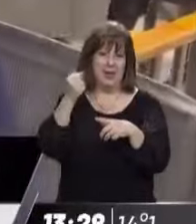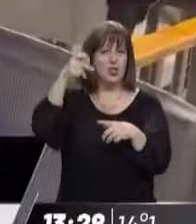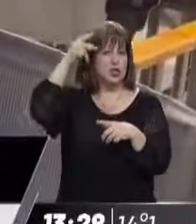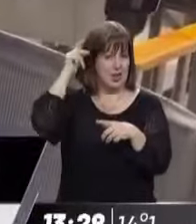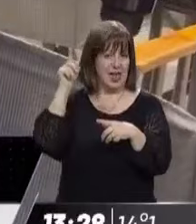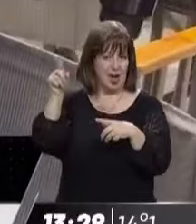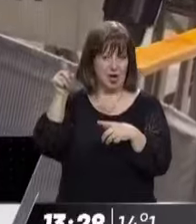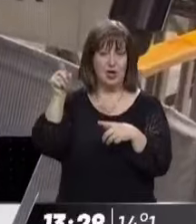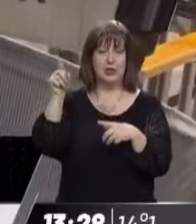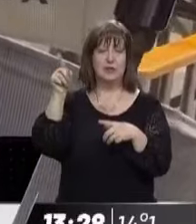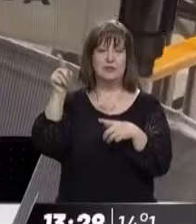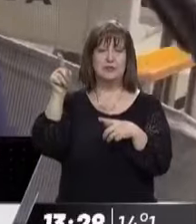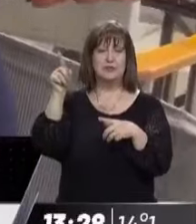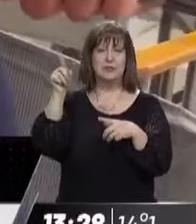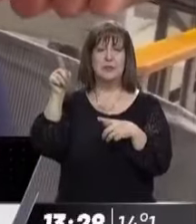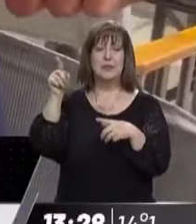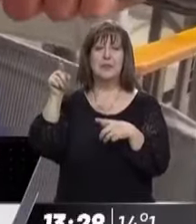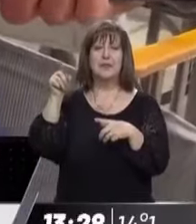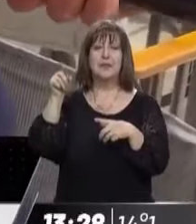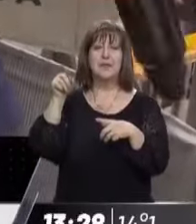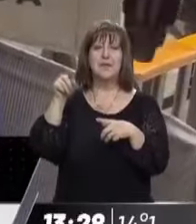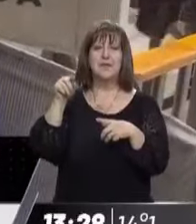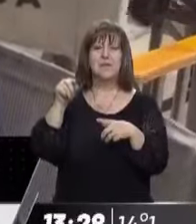20 mil pesos para chileno.